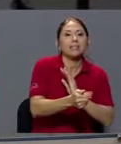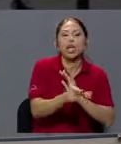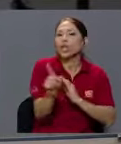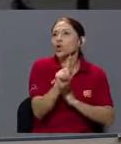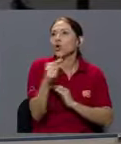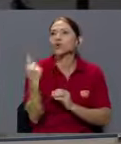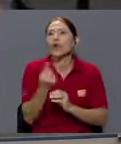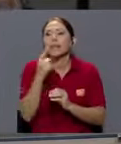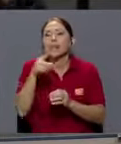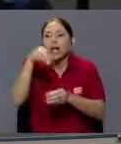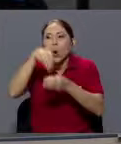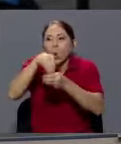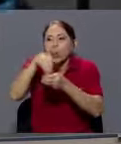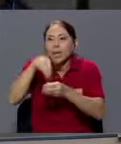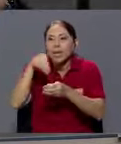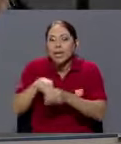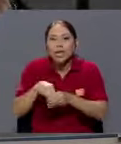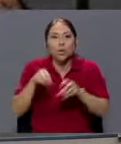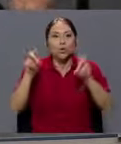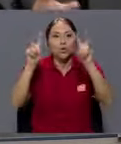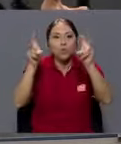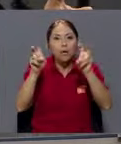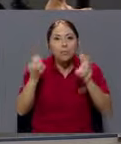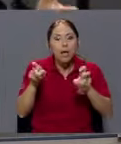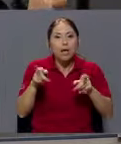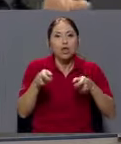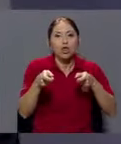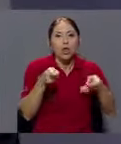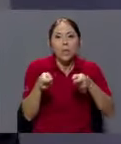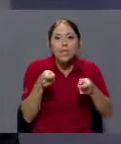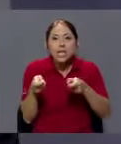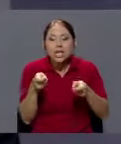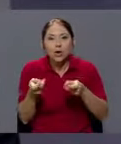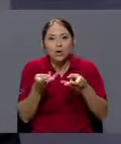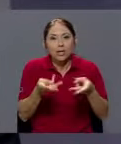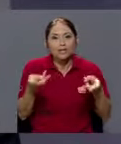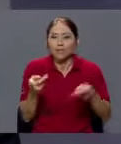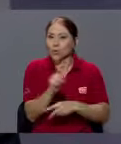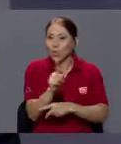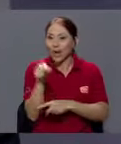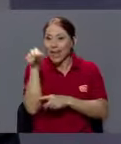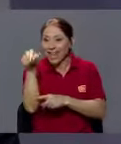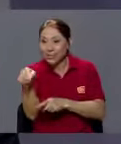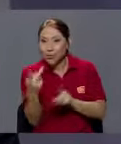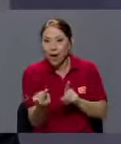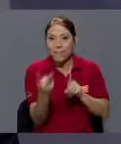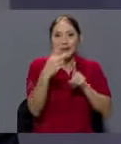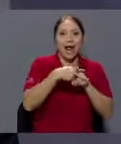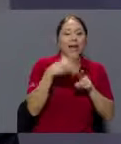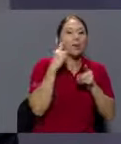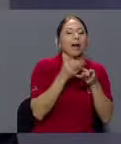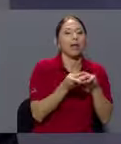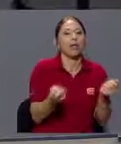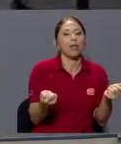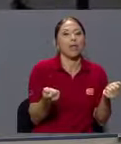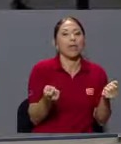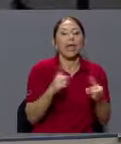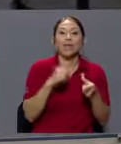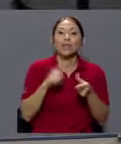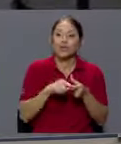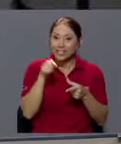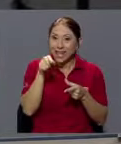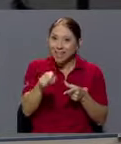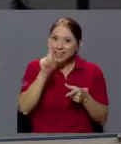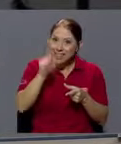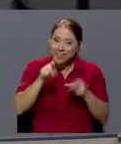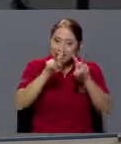tanto contenidos, no tanto dominio propiamente de alguna asignatura, sino más bien aplicarla a una resolución. Entonces,